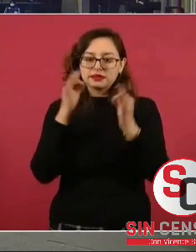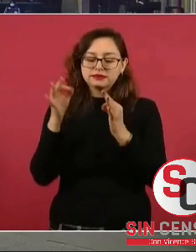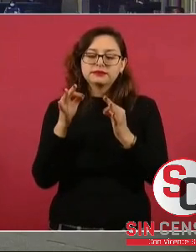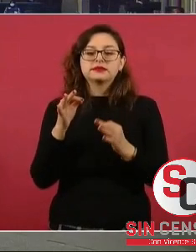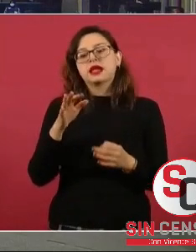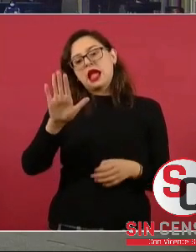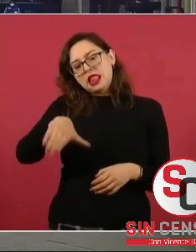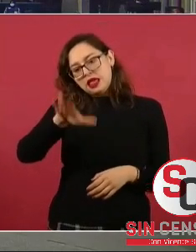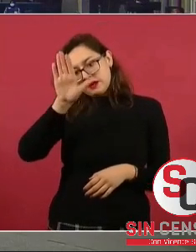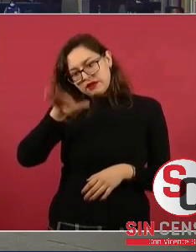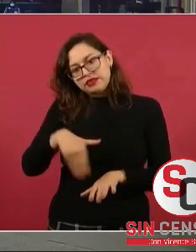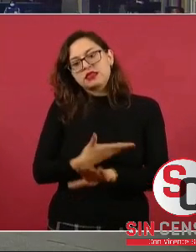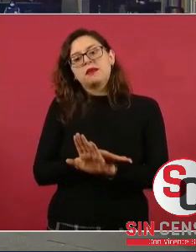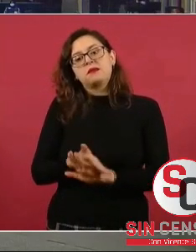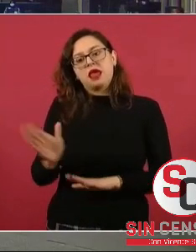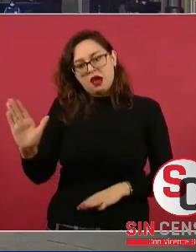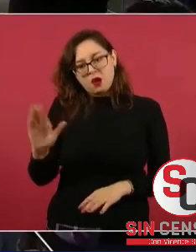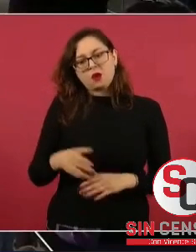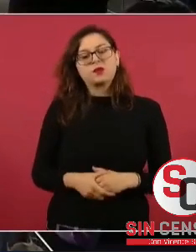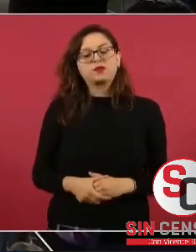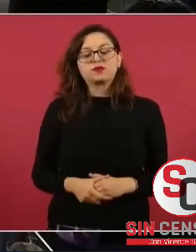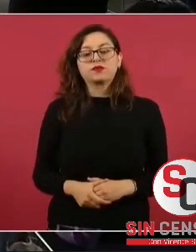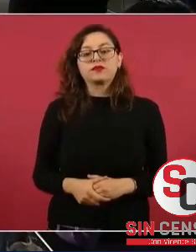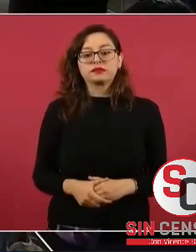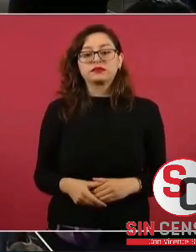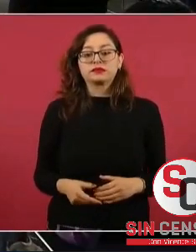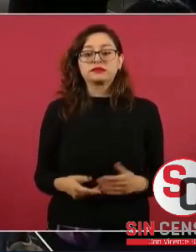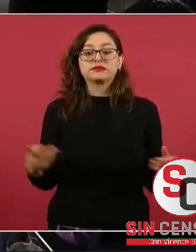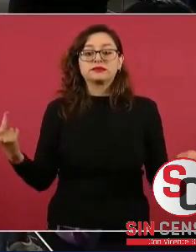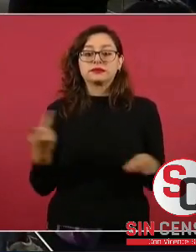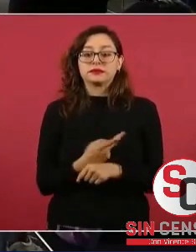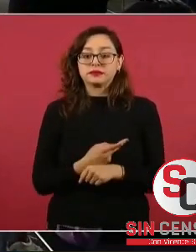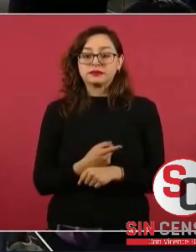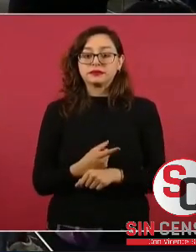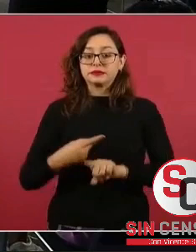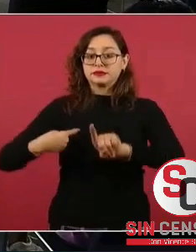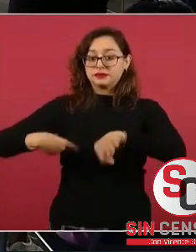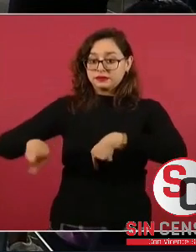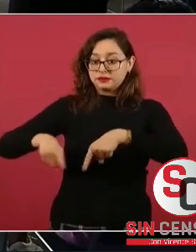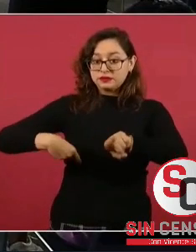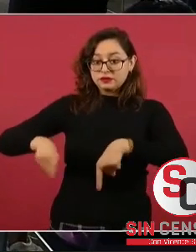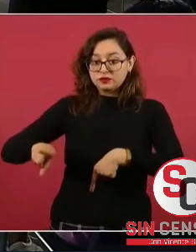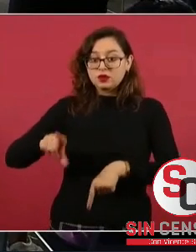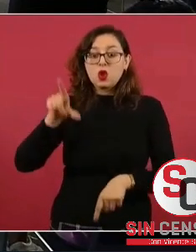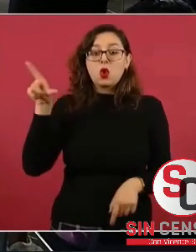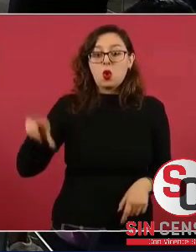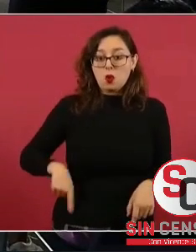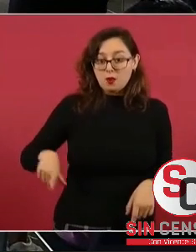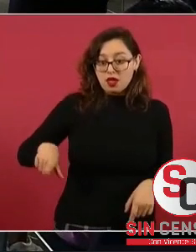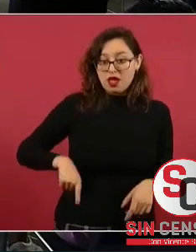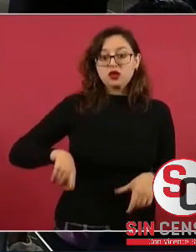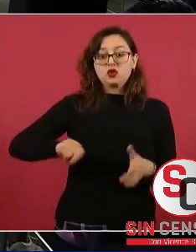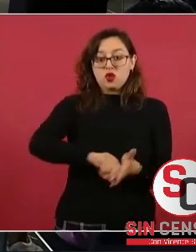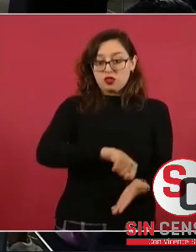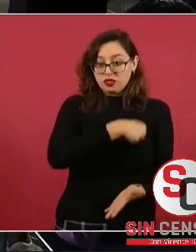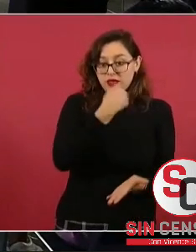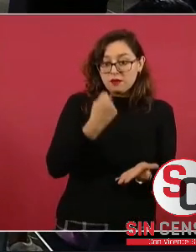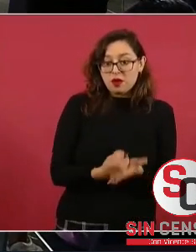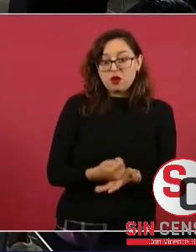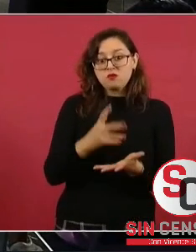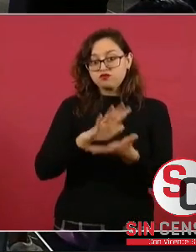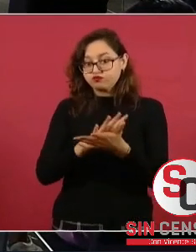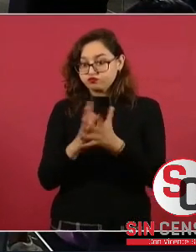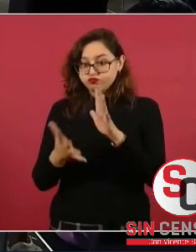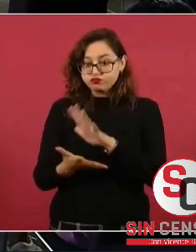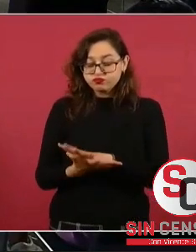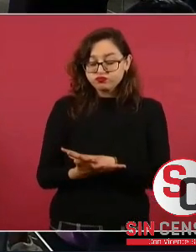un reportaje sobre corrupción en el fútbol mexicano y el gobierno de Tamaulipas de Cabeza